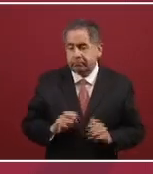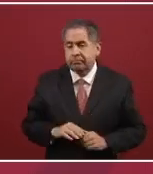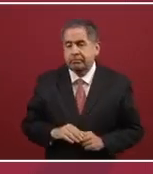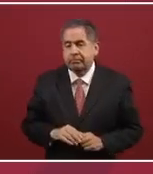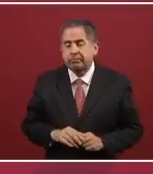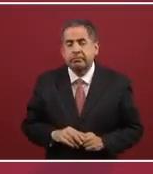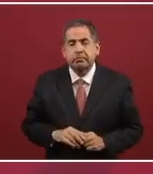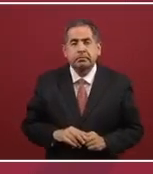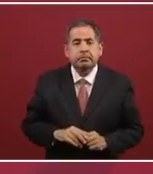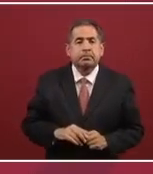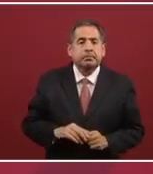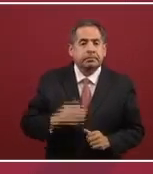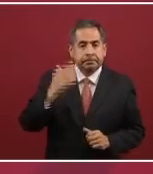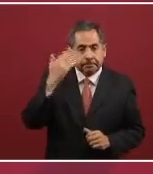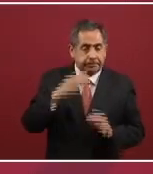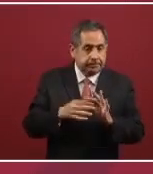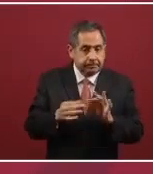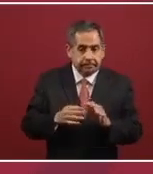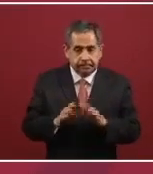se